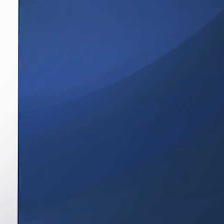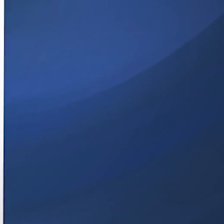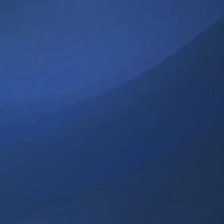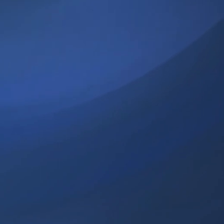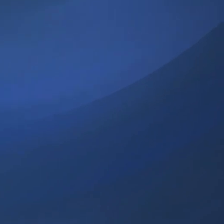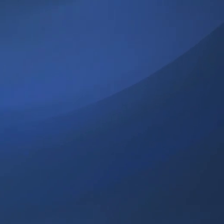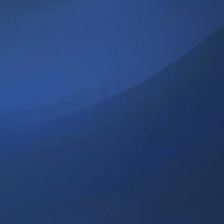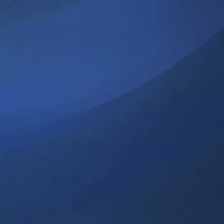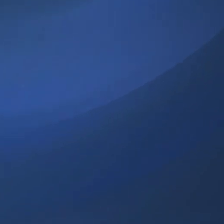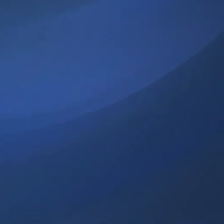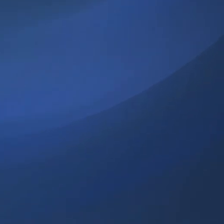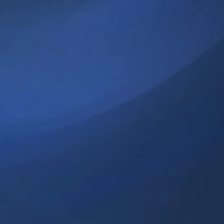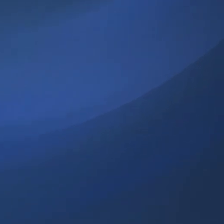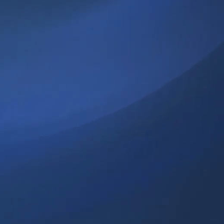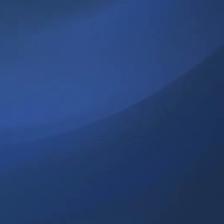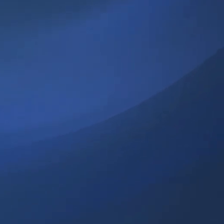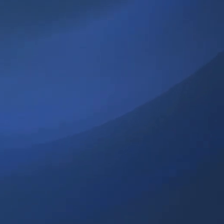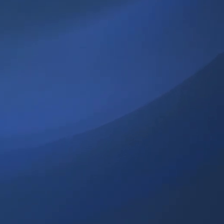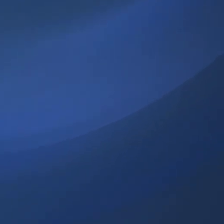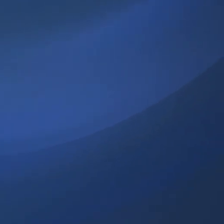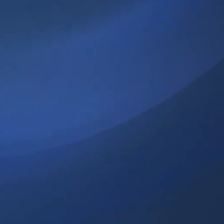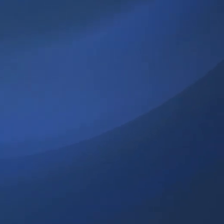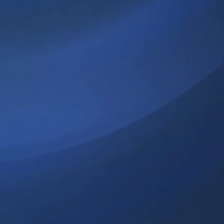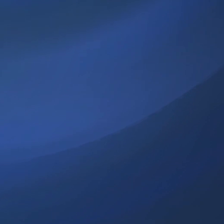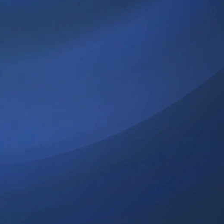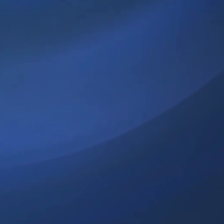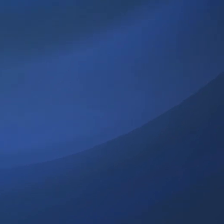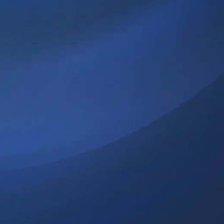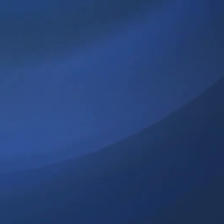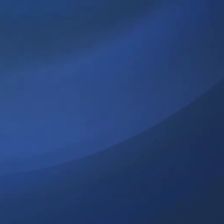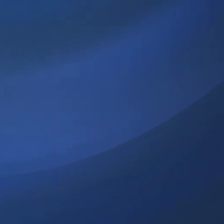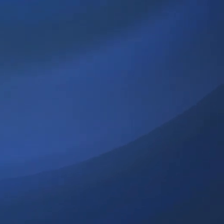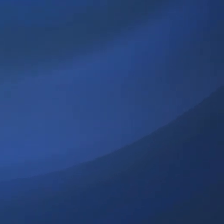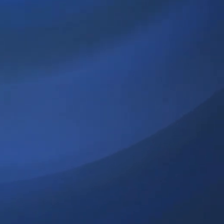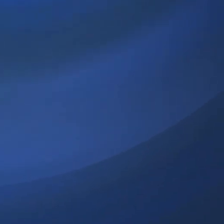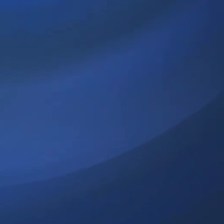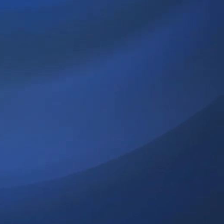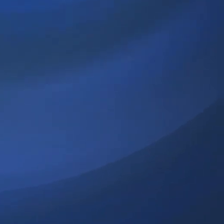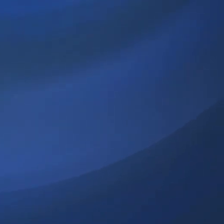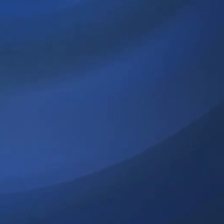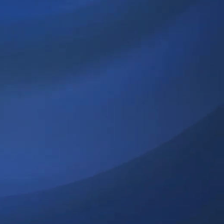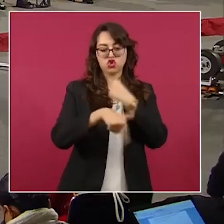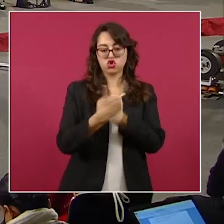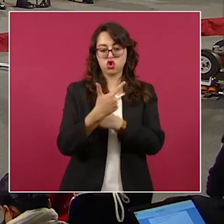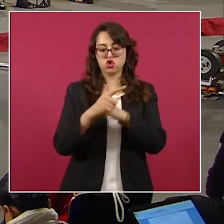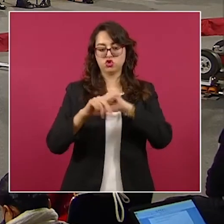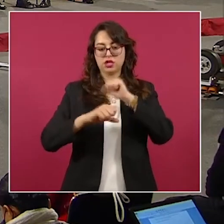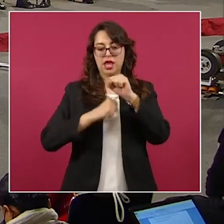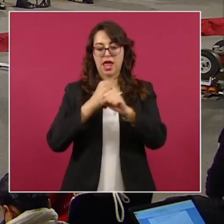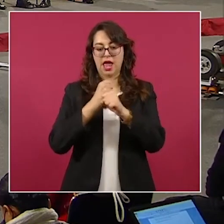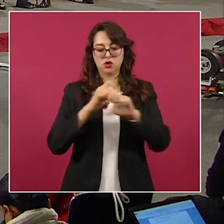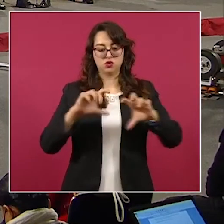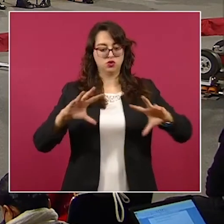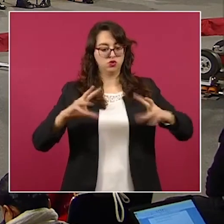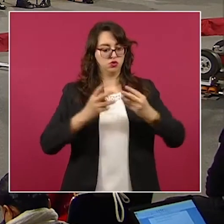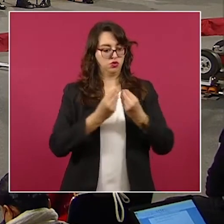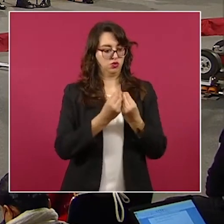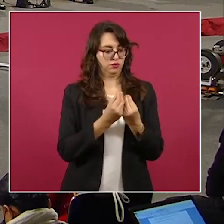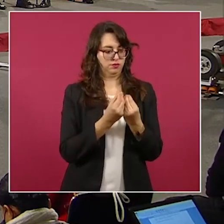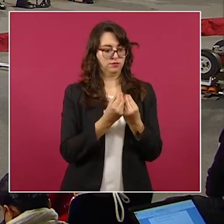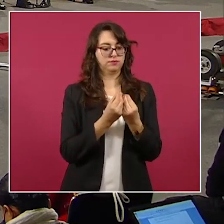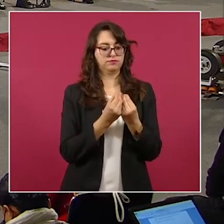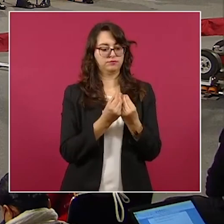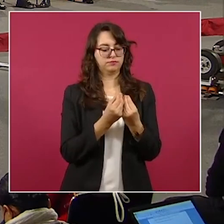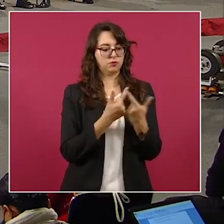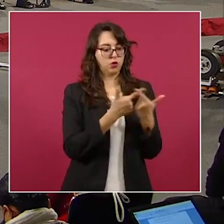siendo investigadas al estar relacionadas con la red de corrupción de Genaro García Luna. Todas estas